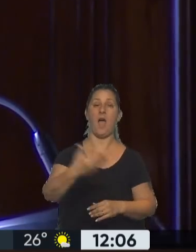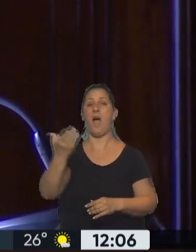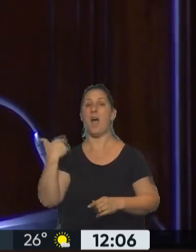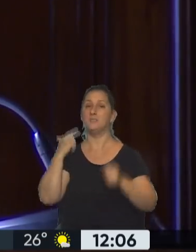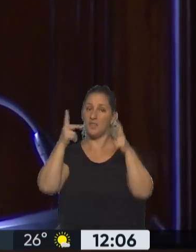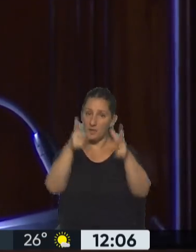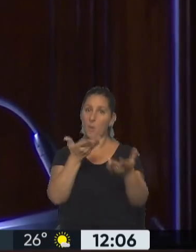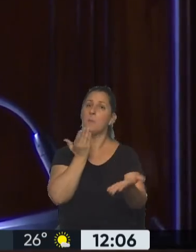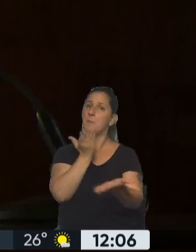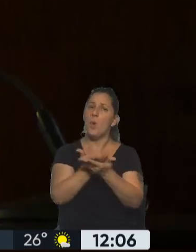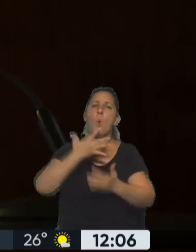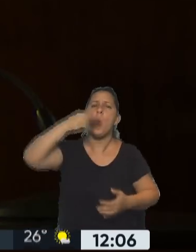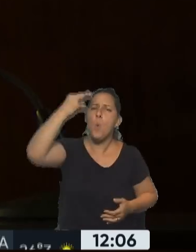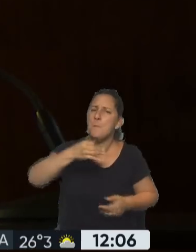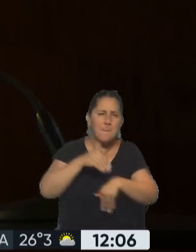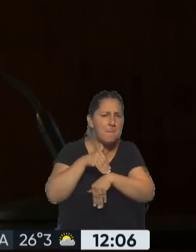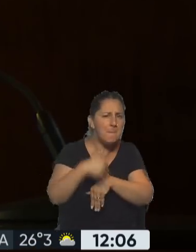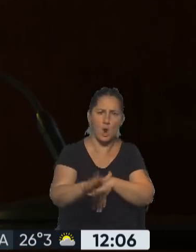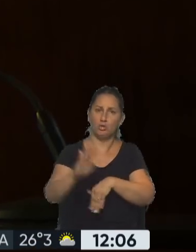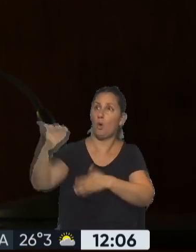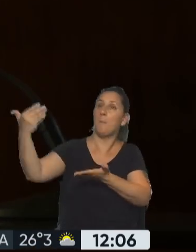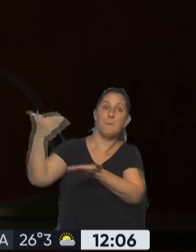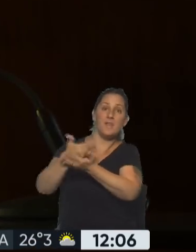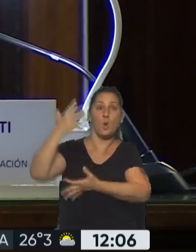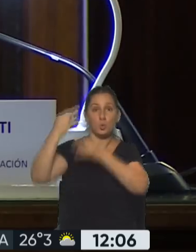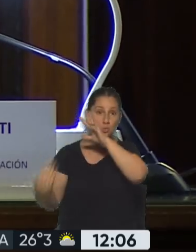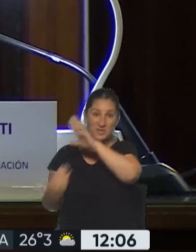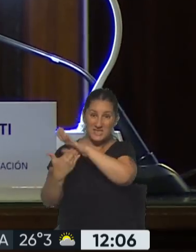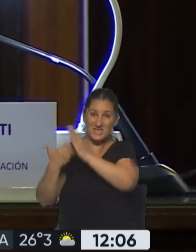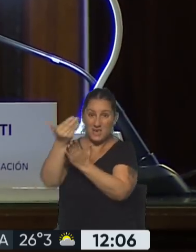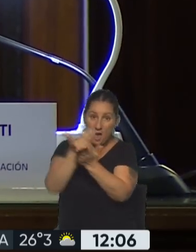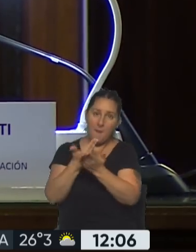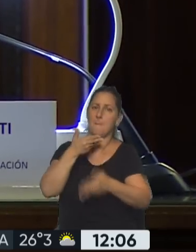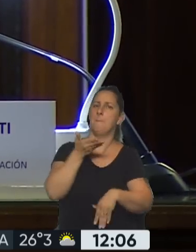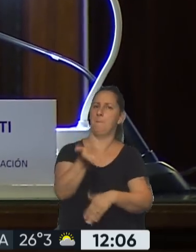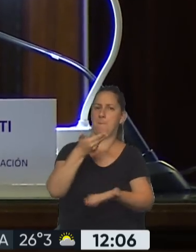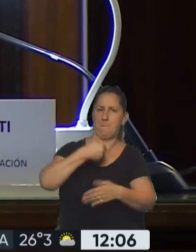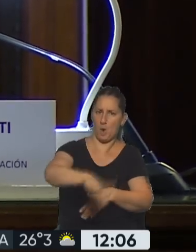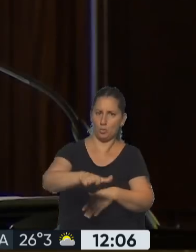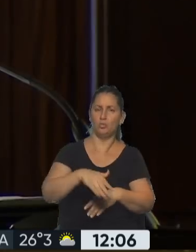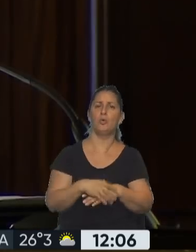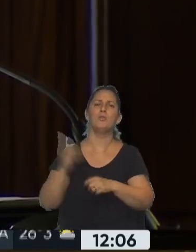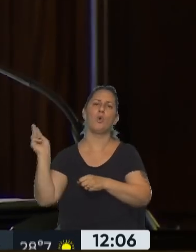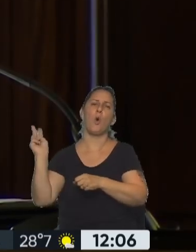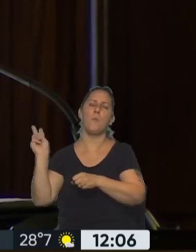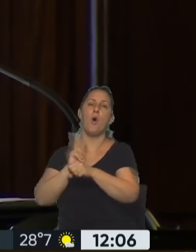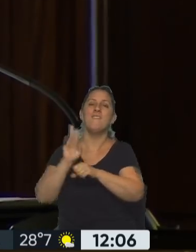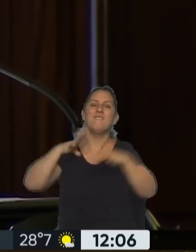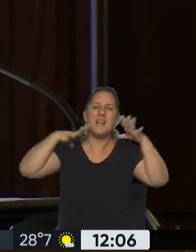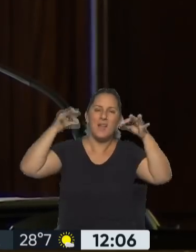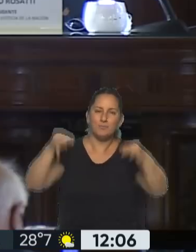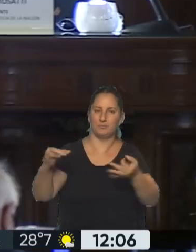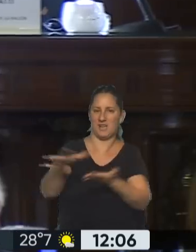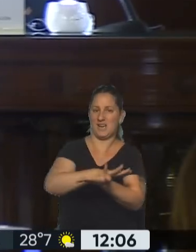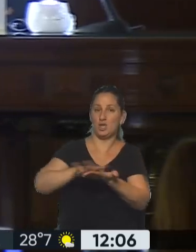que iban a pedir que se aplique de manera inmediata la resolución del máximo Tribunal de Justicia. Recordemos que se trata de un amparo, que no está resuelta